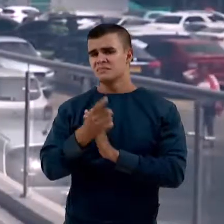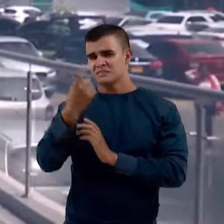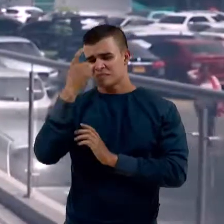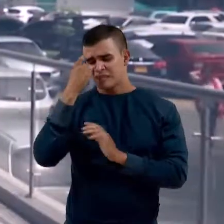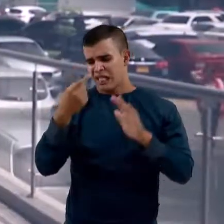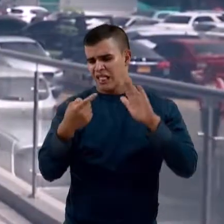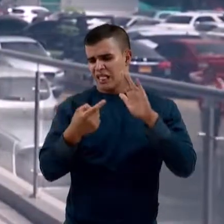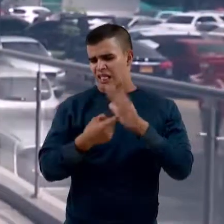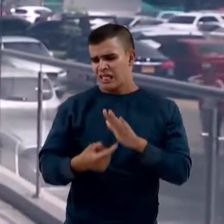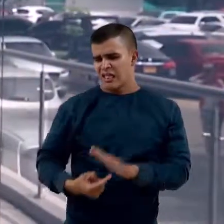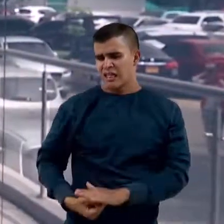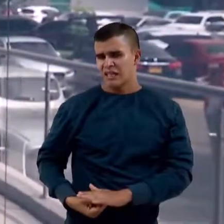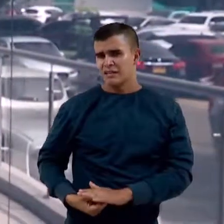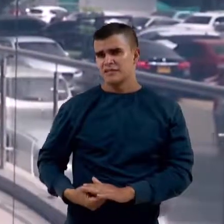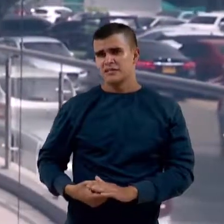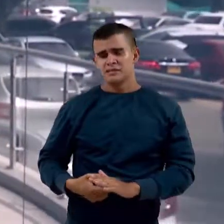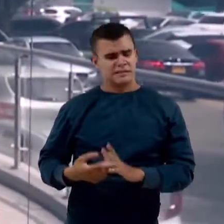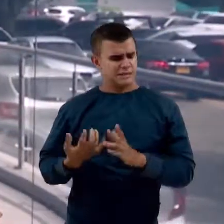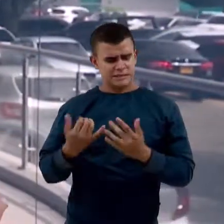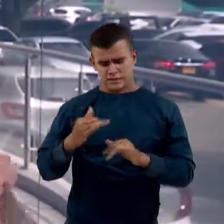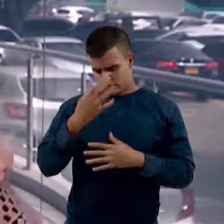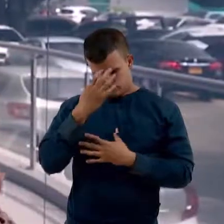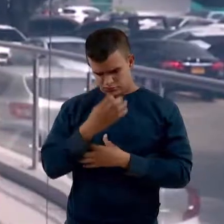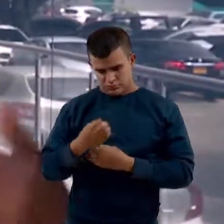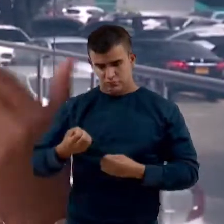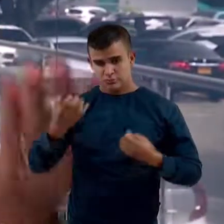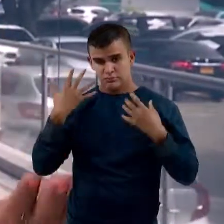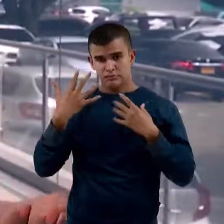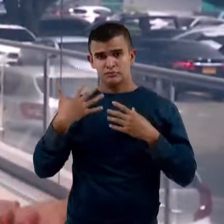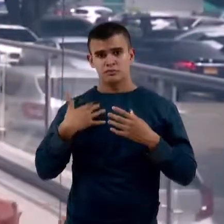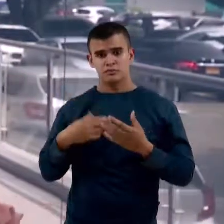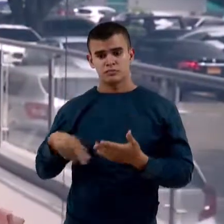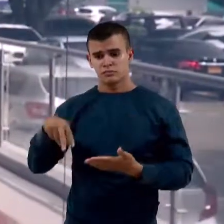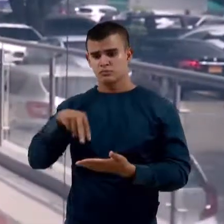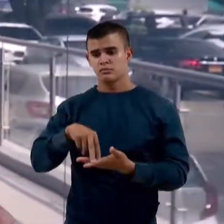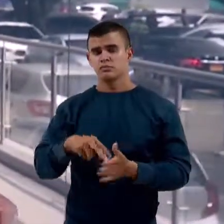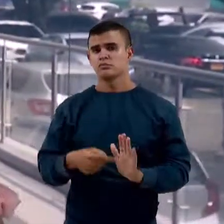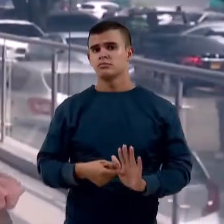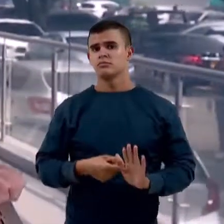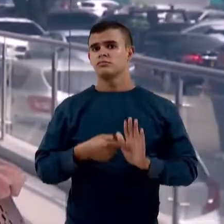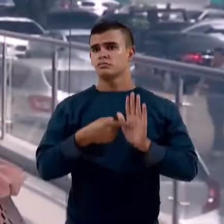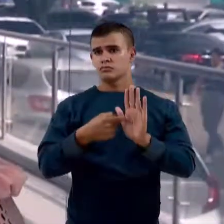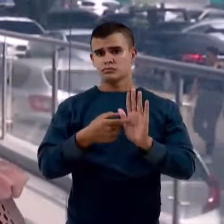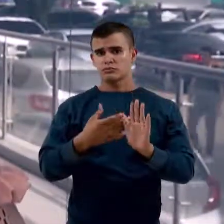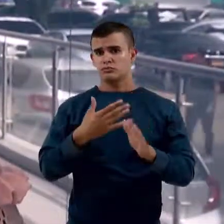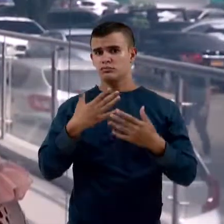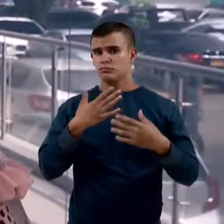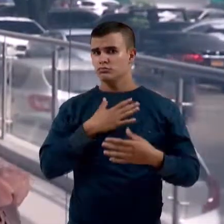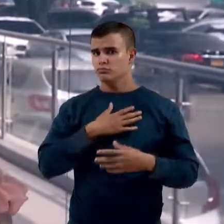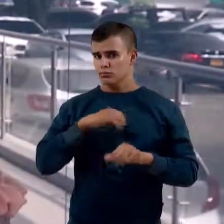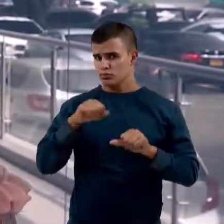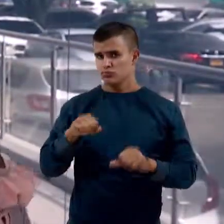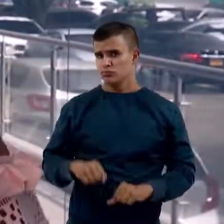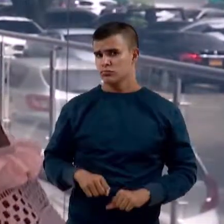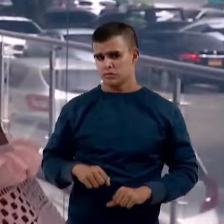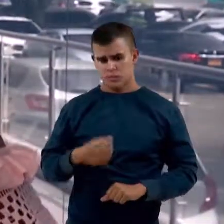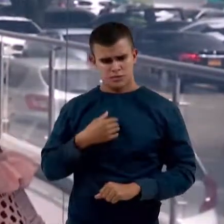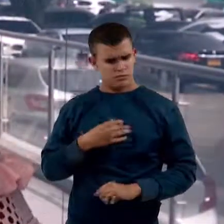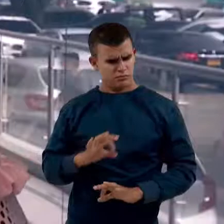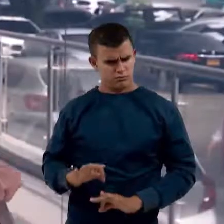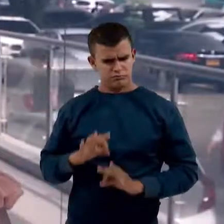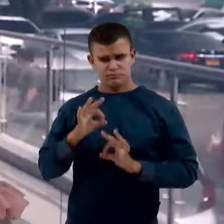parte del racismo, y lo superé mostrando en los escenarios de que yo podía